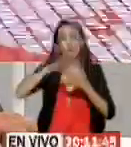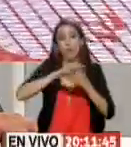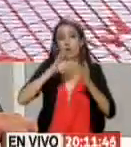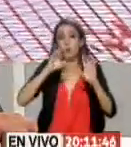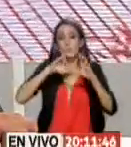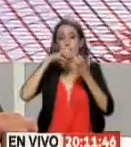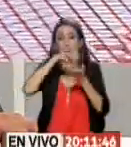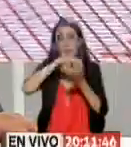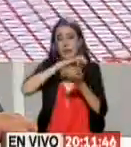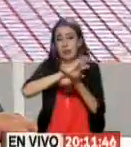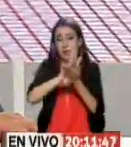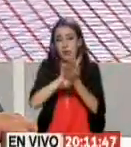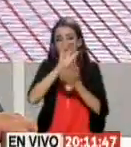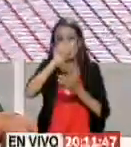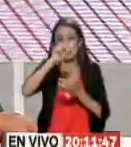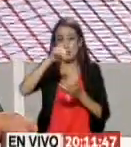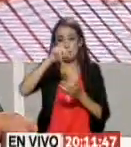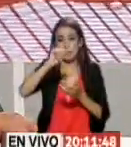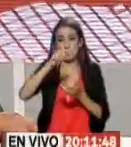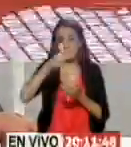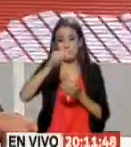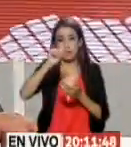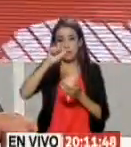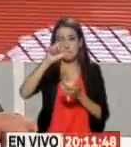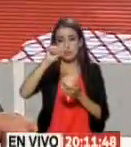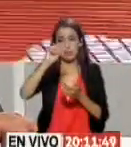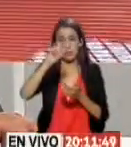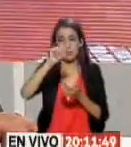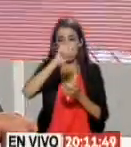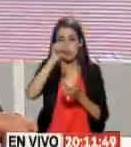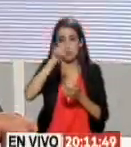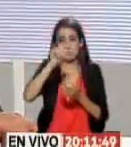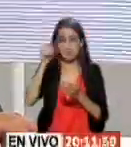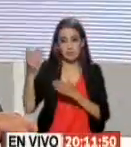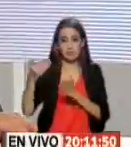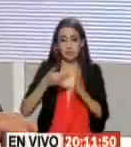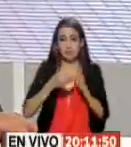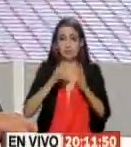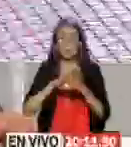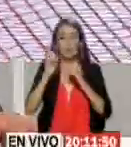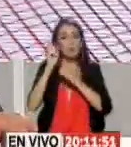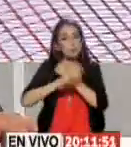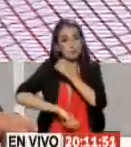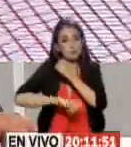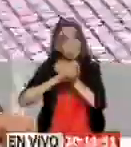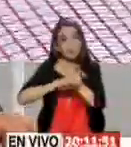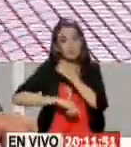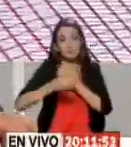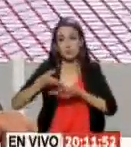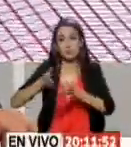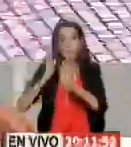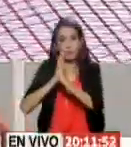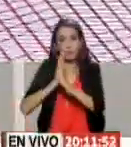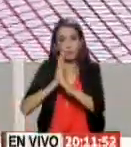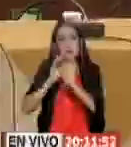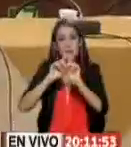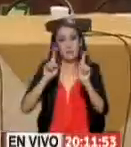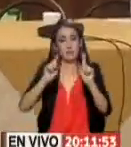Creo, Ana Galarza. El documento de mayoría sugiere una sanción administrativa y el de minoría plantea su destitución.